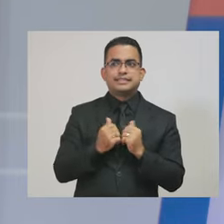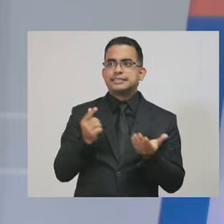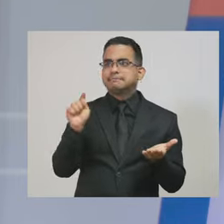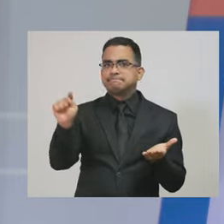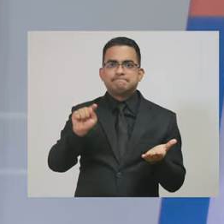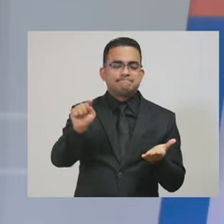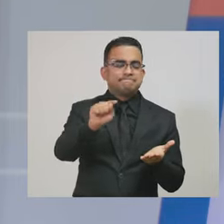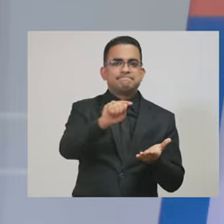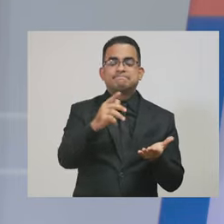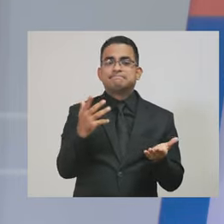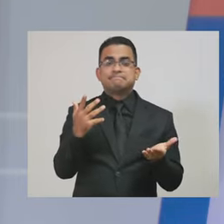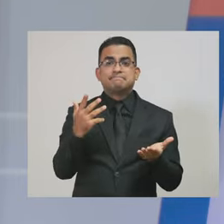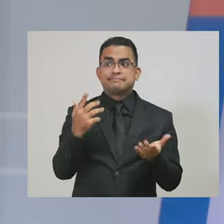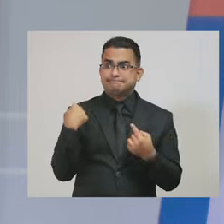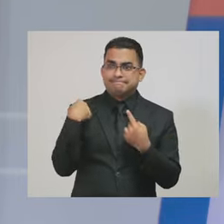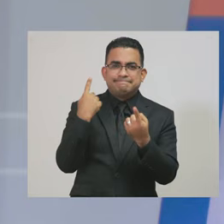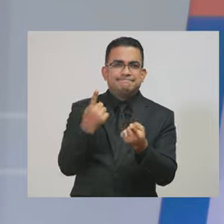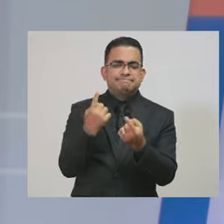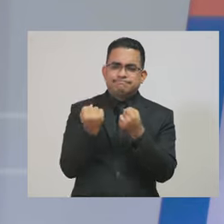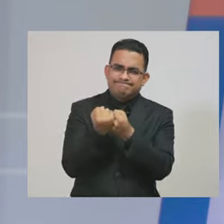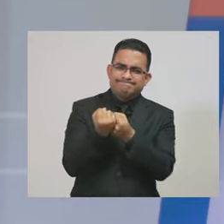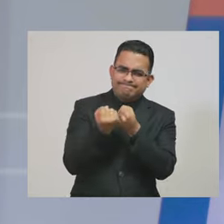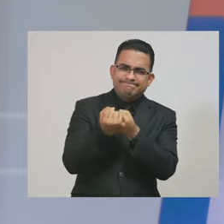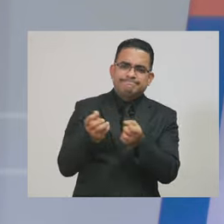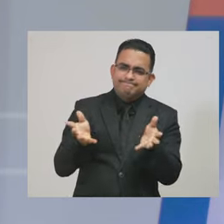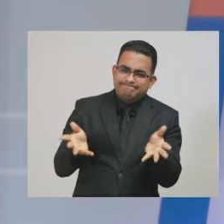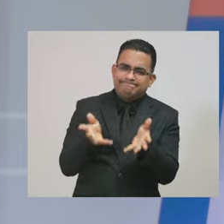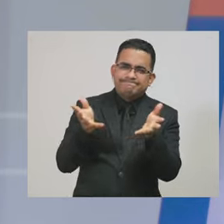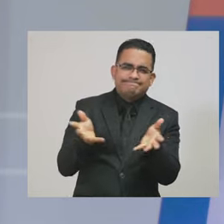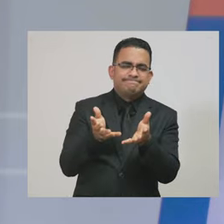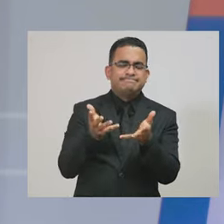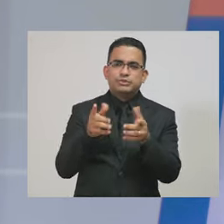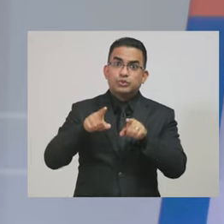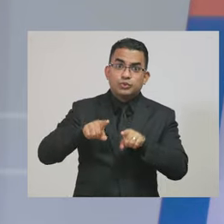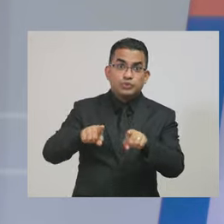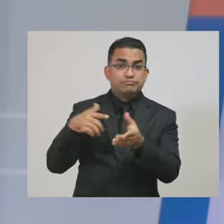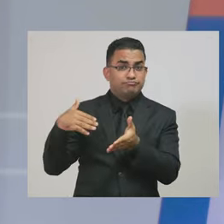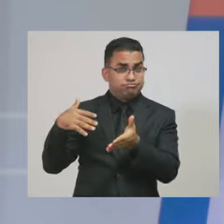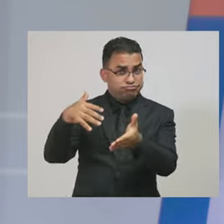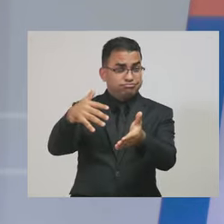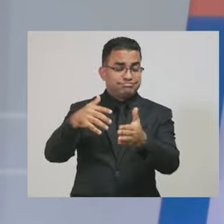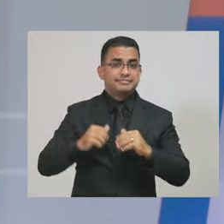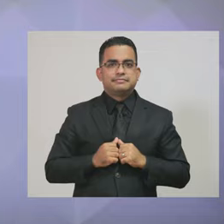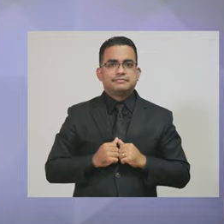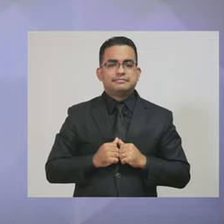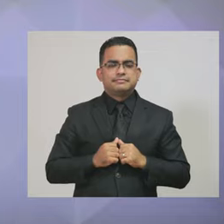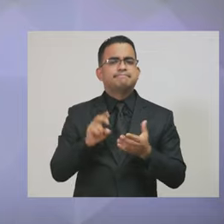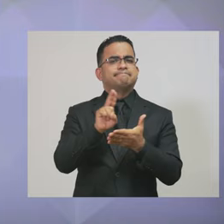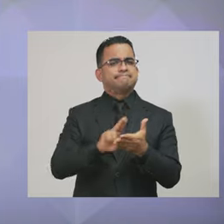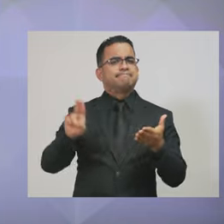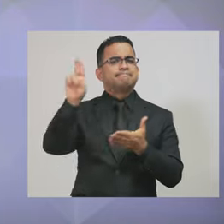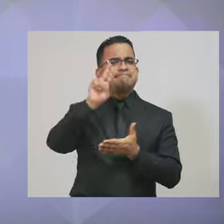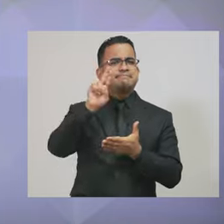los que de una u otra forma han sido fuente de motivación y apoyo en este proyecto la